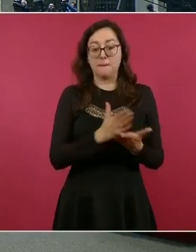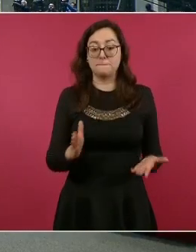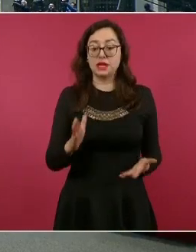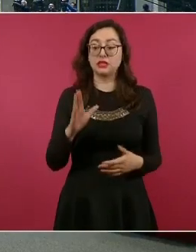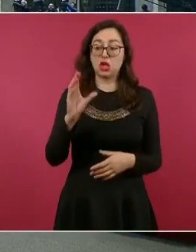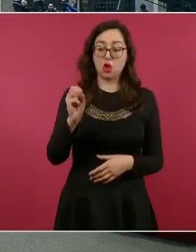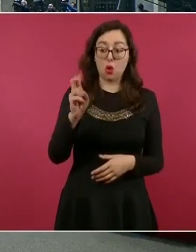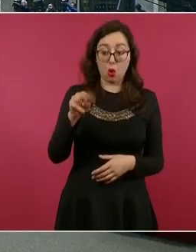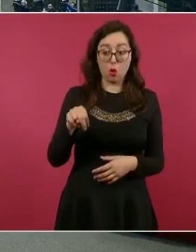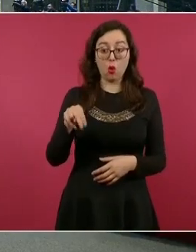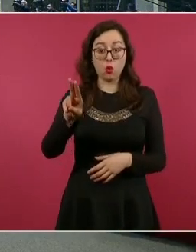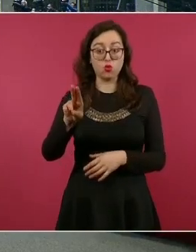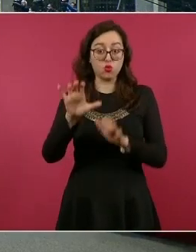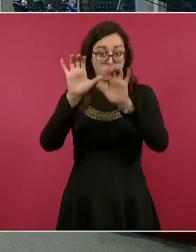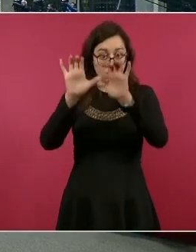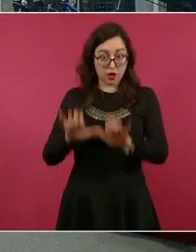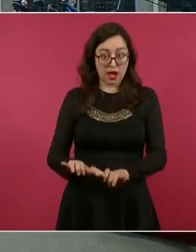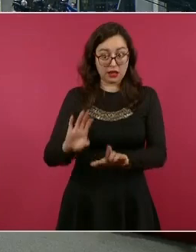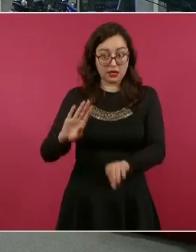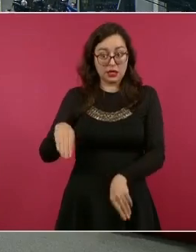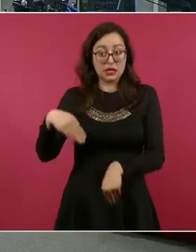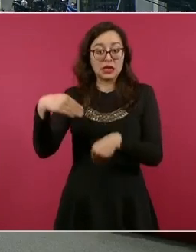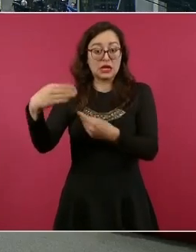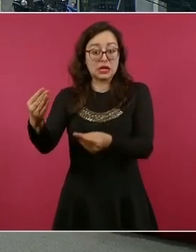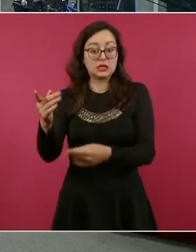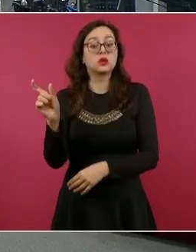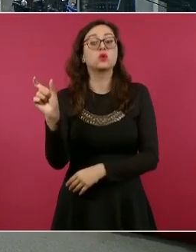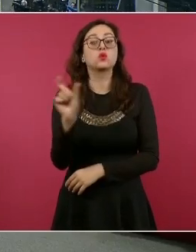Primero es lo de